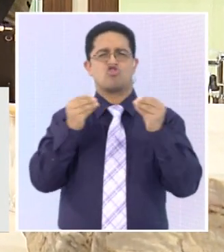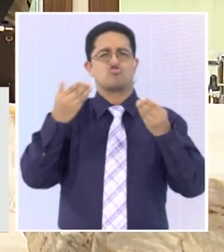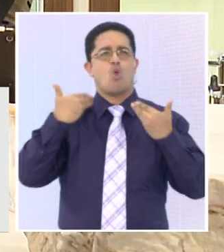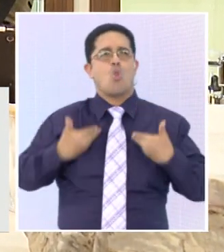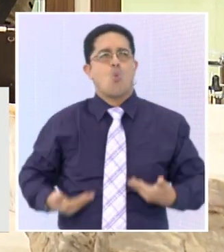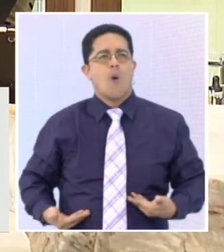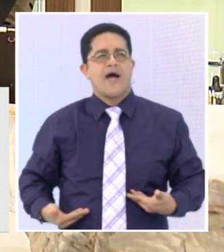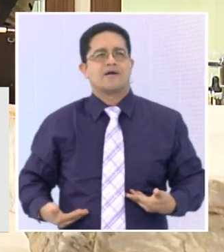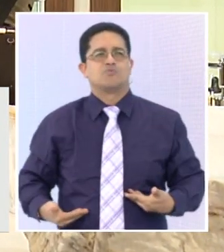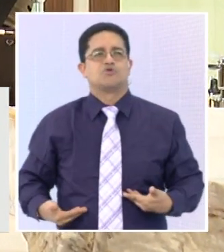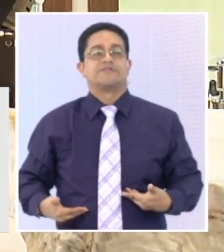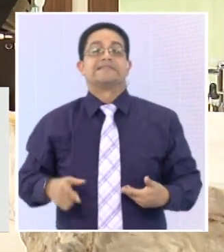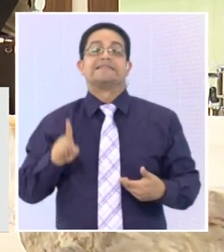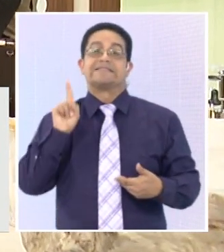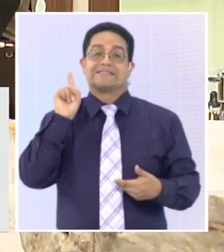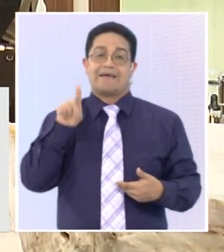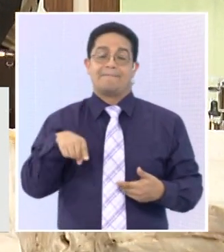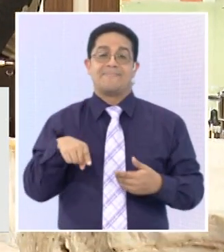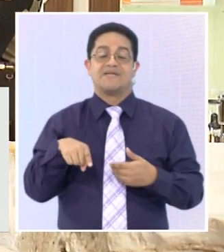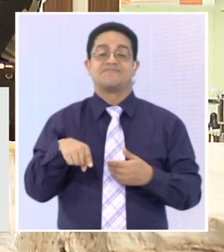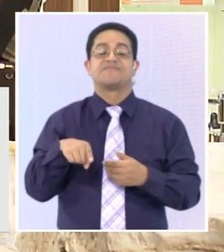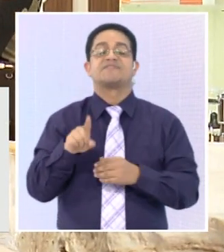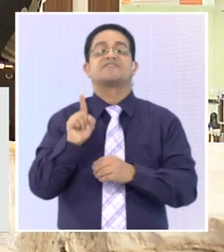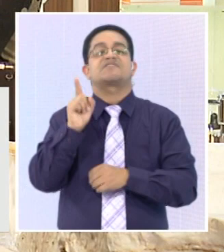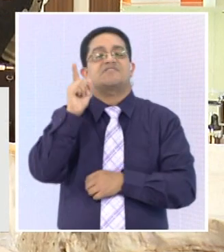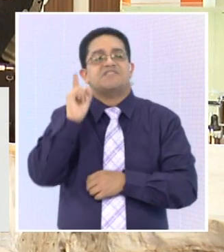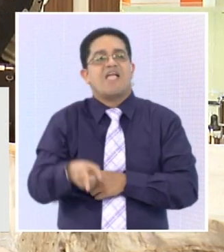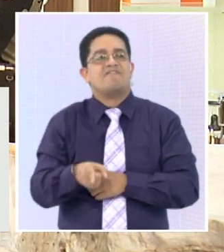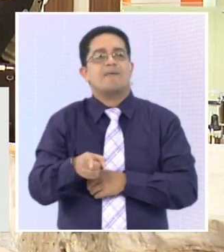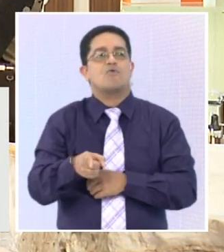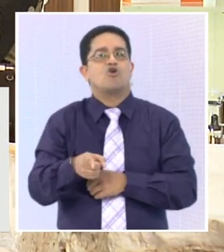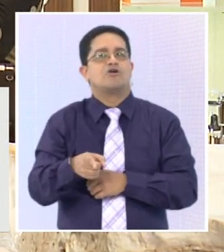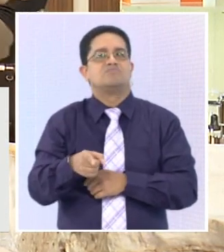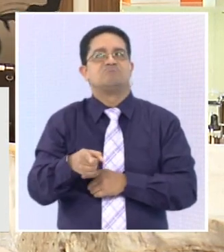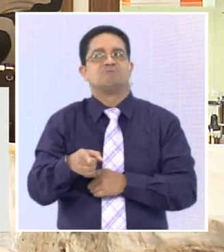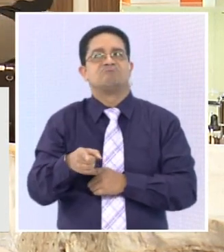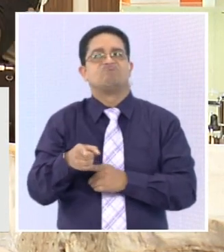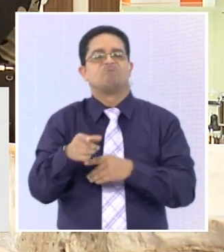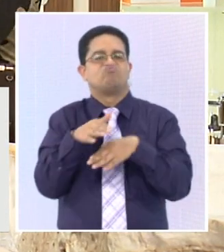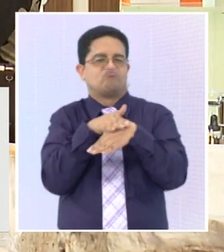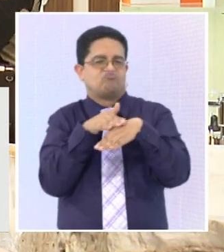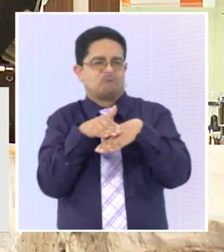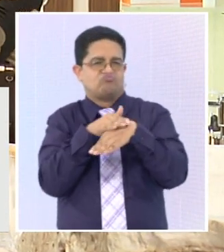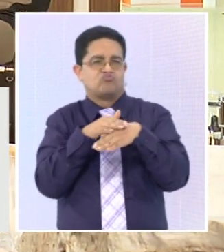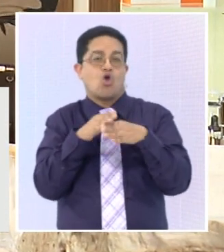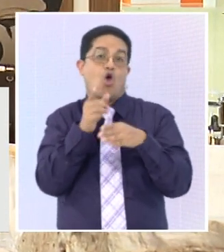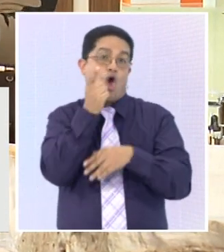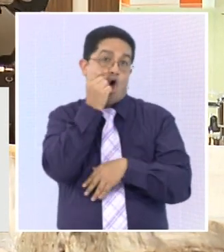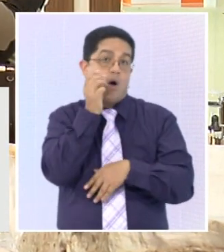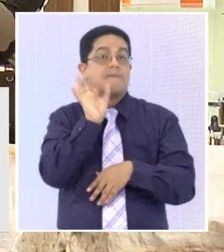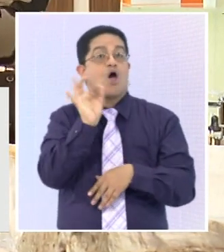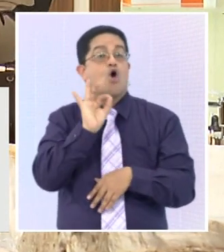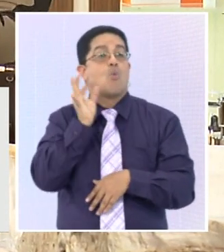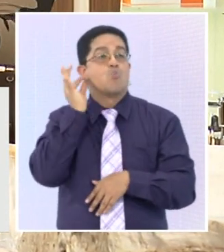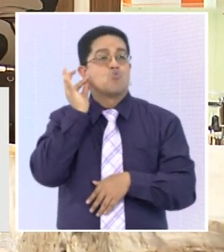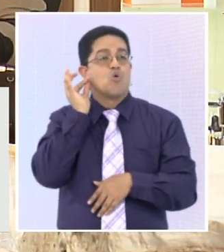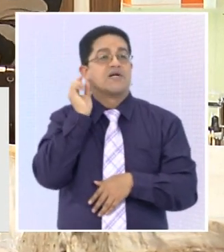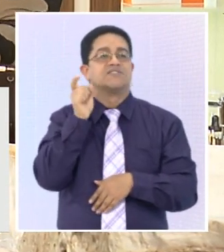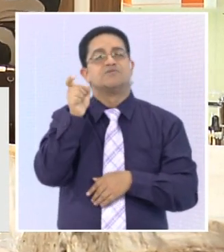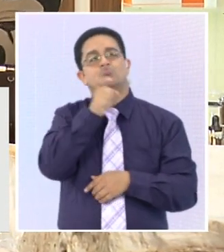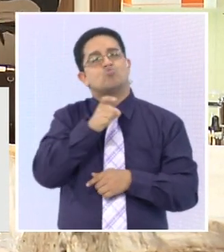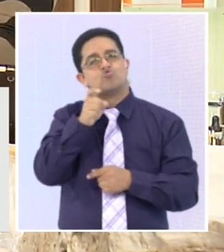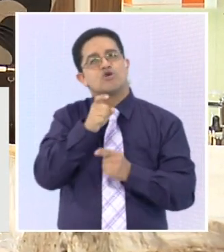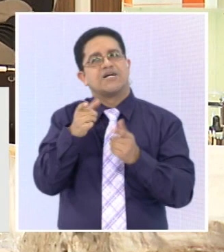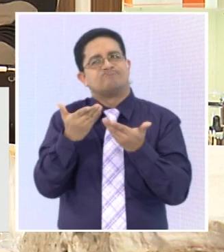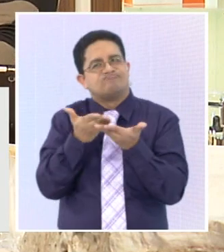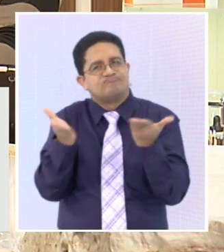organismo, también debemos utilizar la hidratación para todos los géneros y buscar siempre ese enfoque en toda la